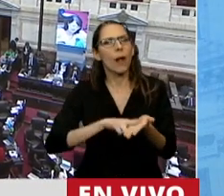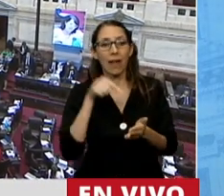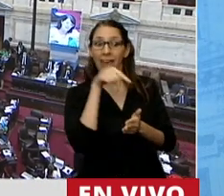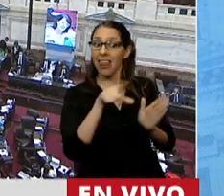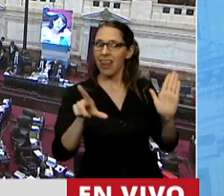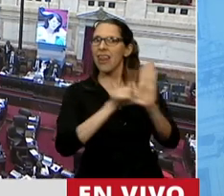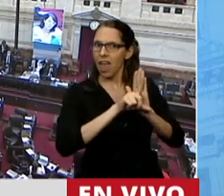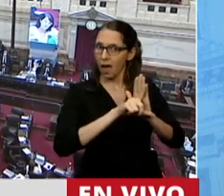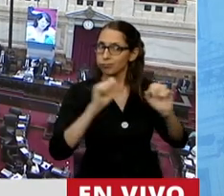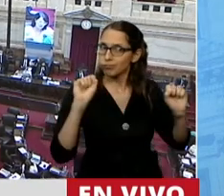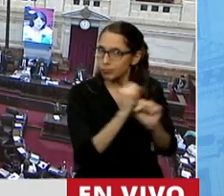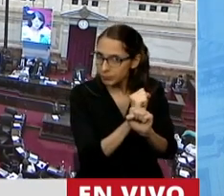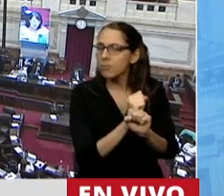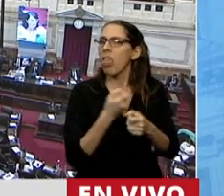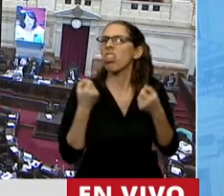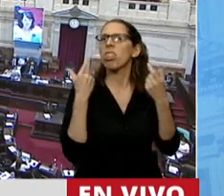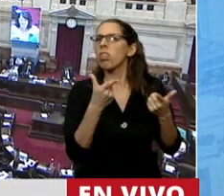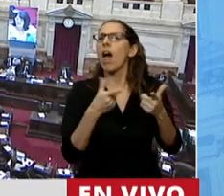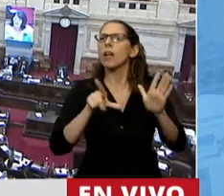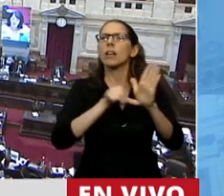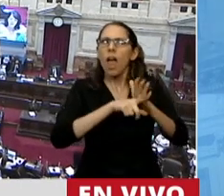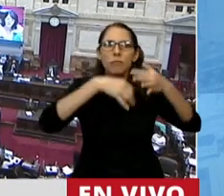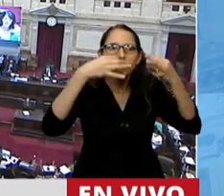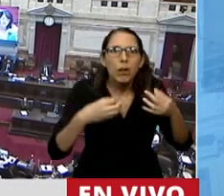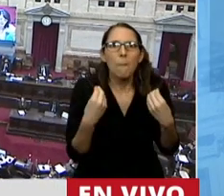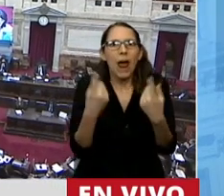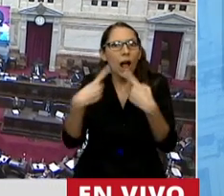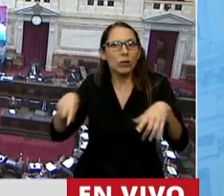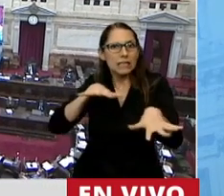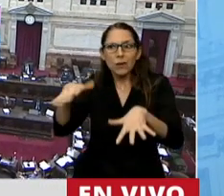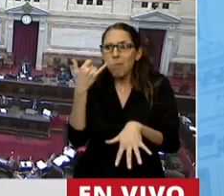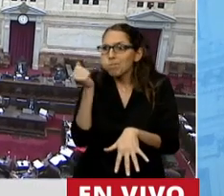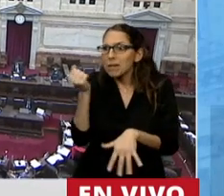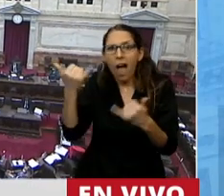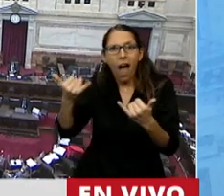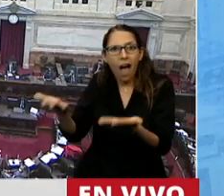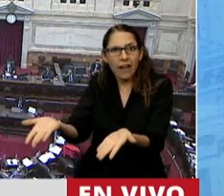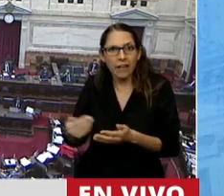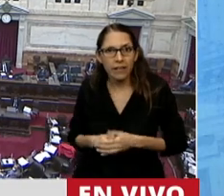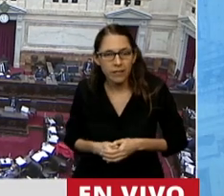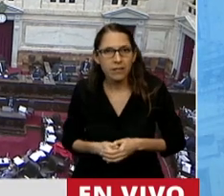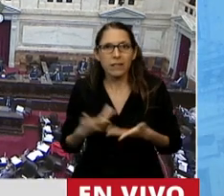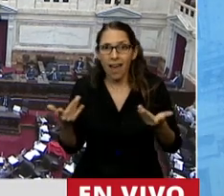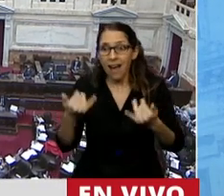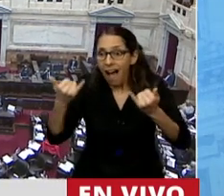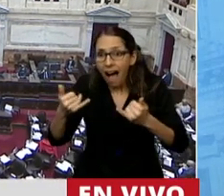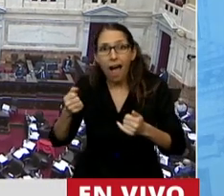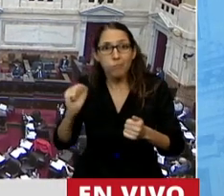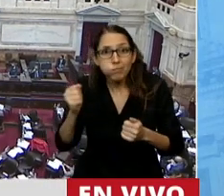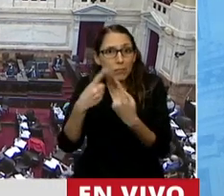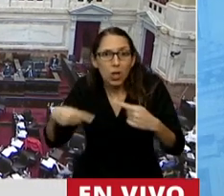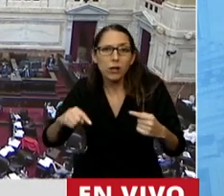a brindar un marco legal a una realidad que no podemos ignorar y que se cobra vidas a